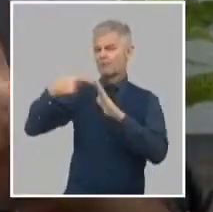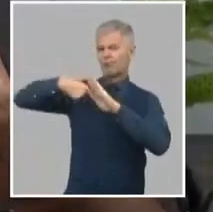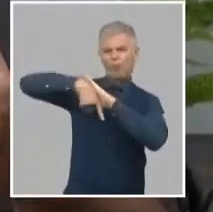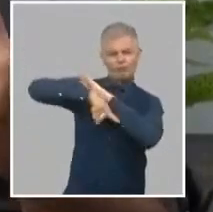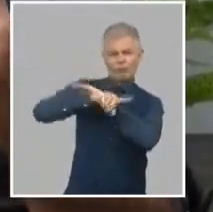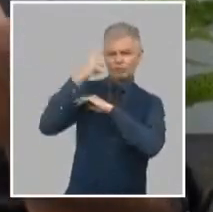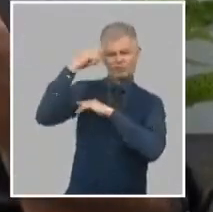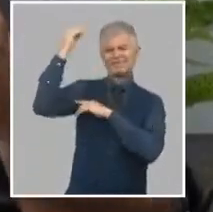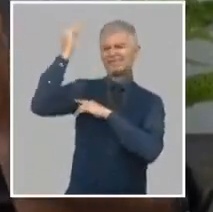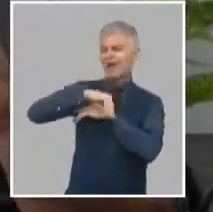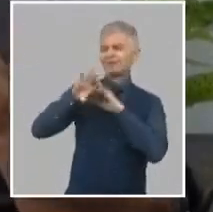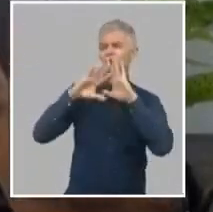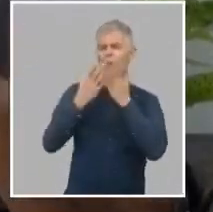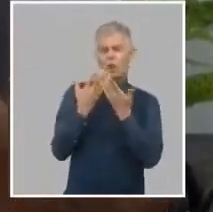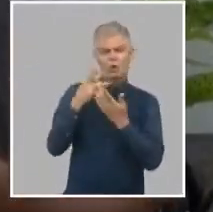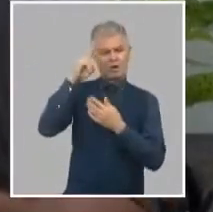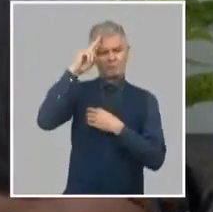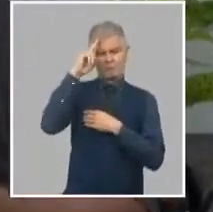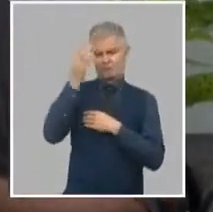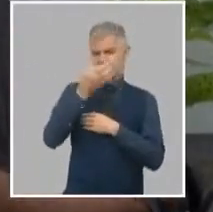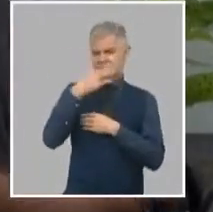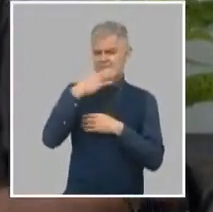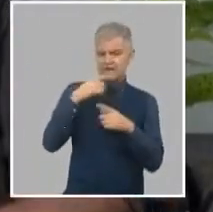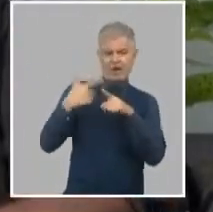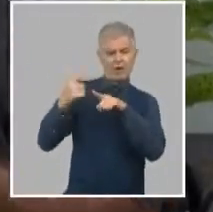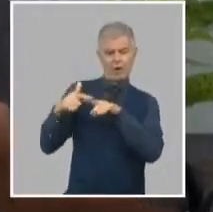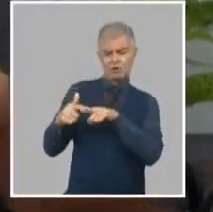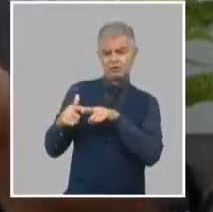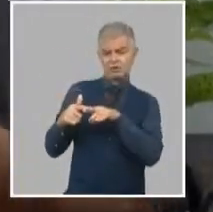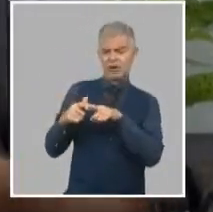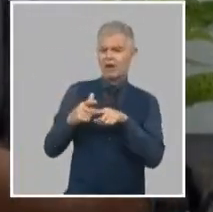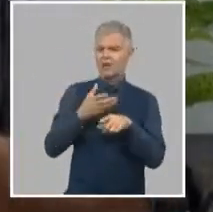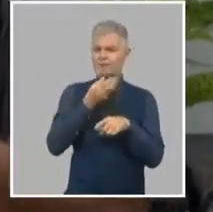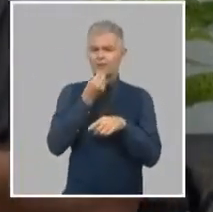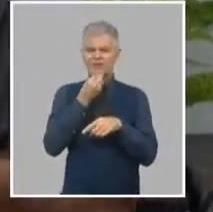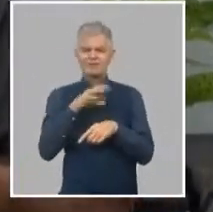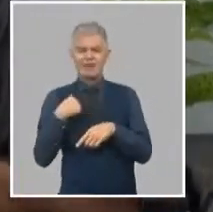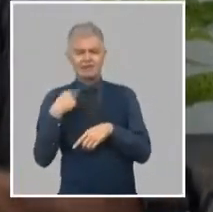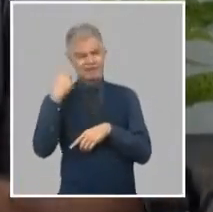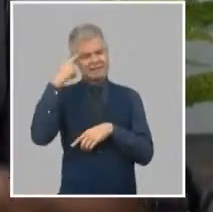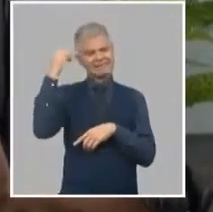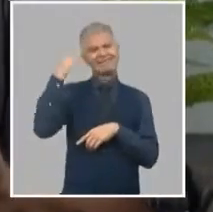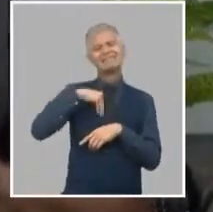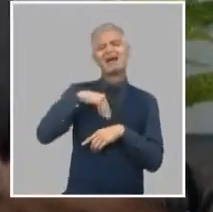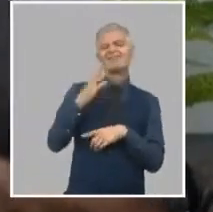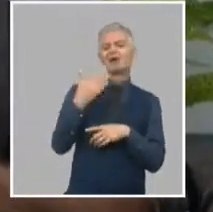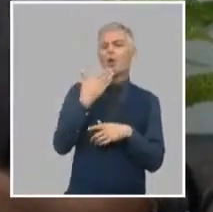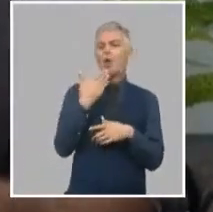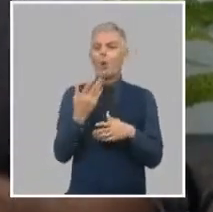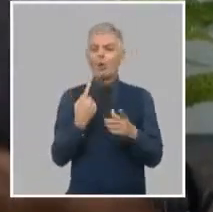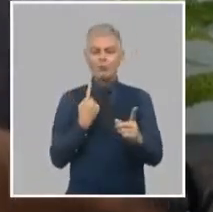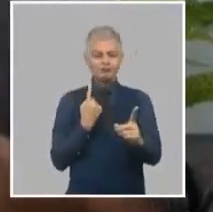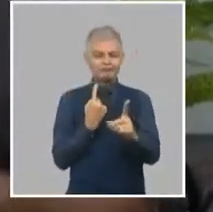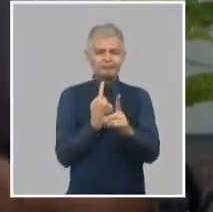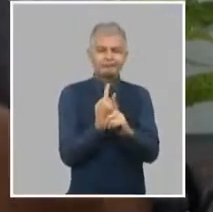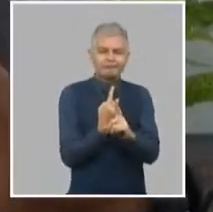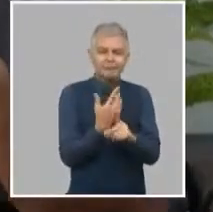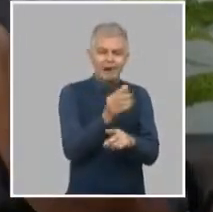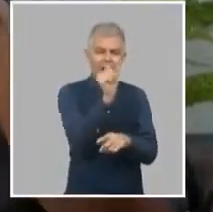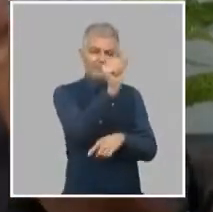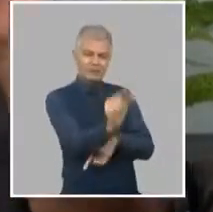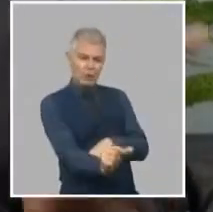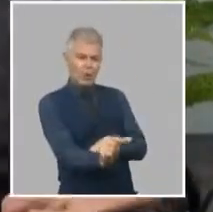clínica, además, con su capacidad para acercarse al paciente, escucharlo, con su no dependencia de la tecnología